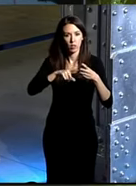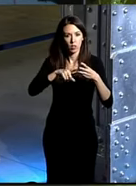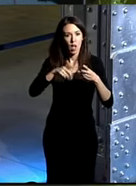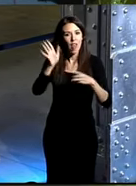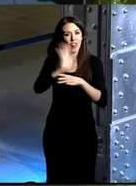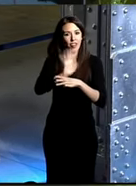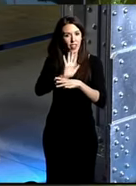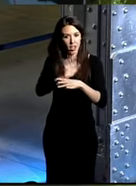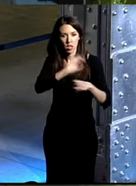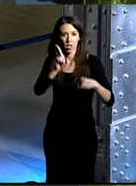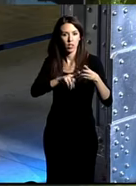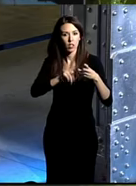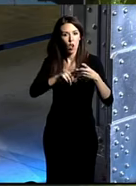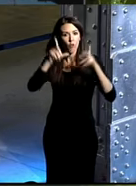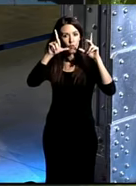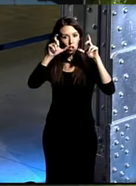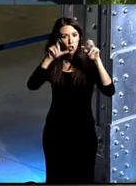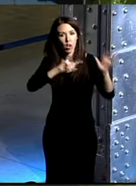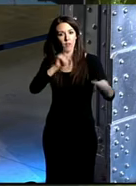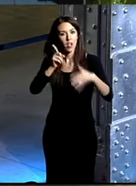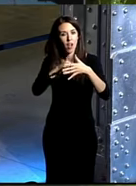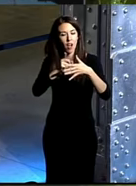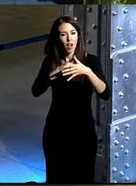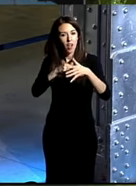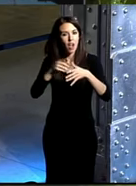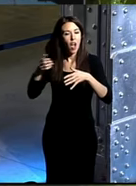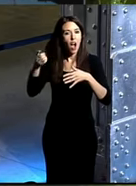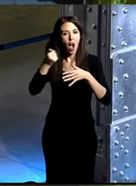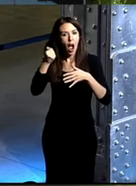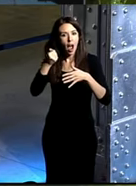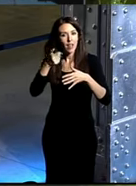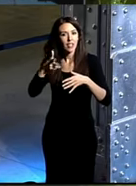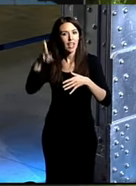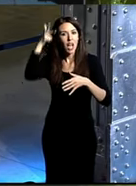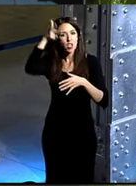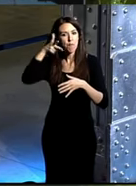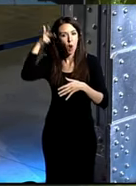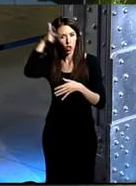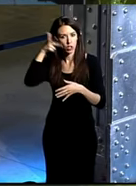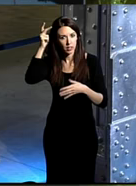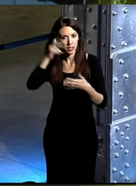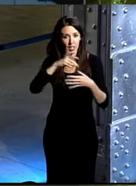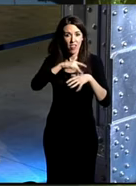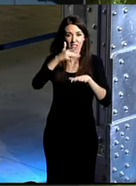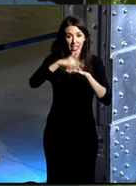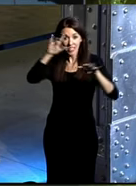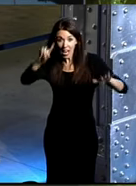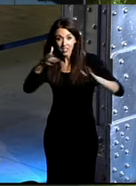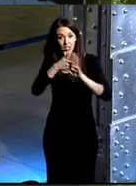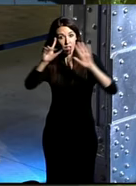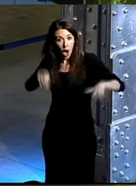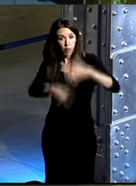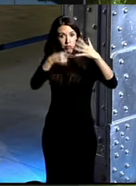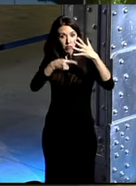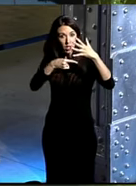el cine. Cuarto aparato, la fotografía. Quinto aparato, la cura analítica. Hipótesis. Lo digital será el sexto aparato.